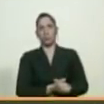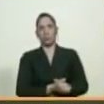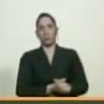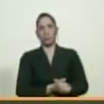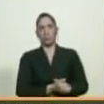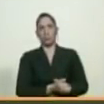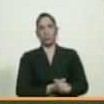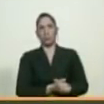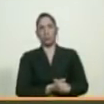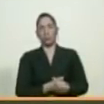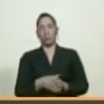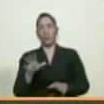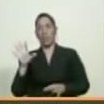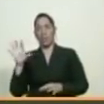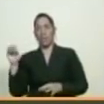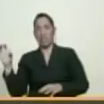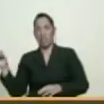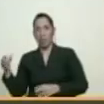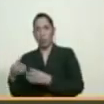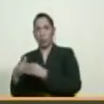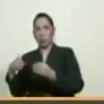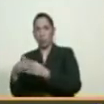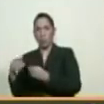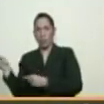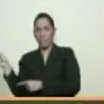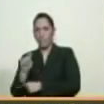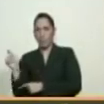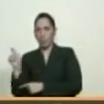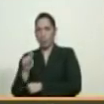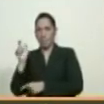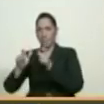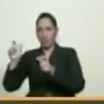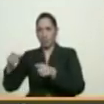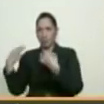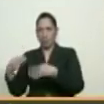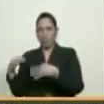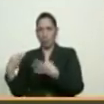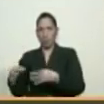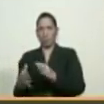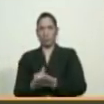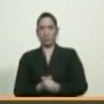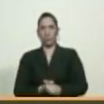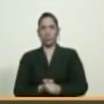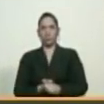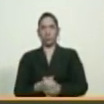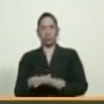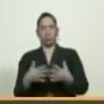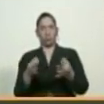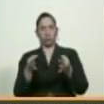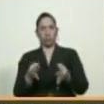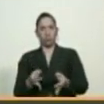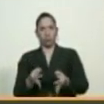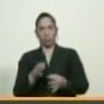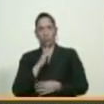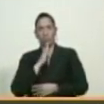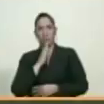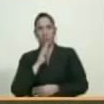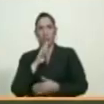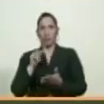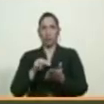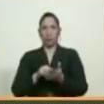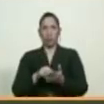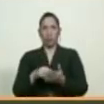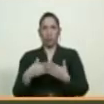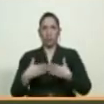y $500 mensuales para las personas naturales. Se reitera que la banca nacional pública y